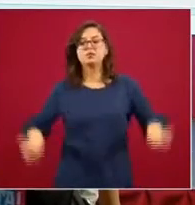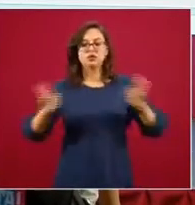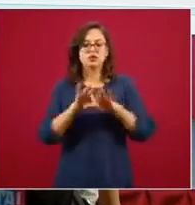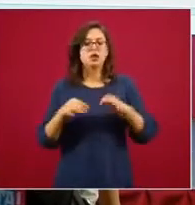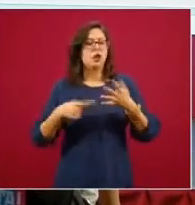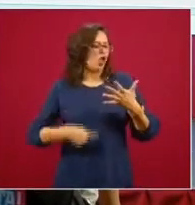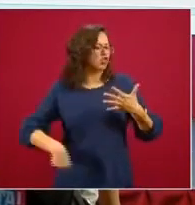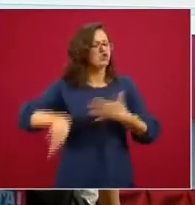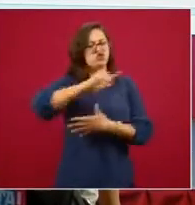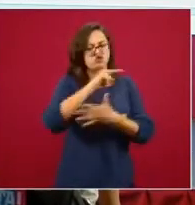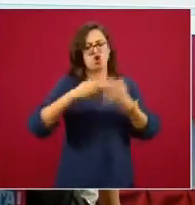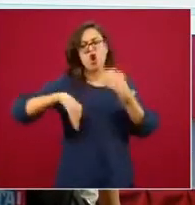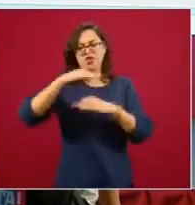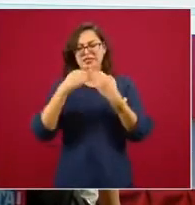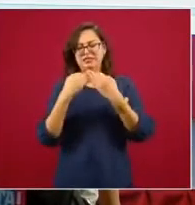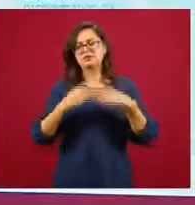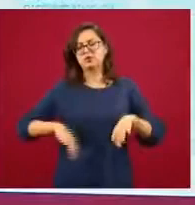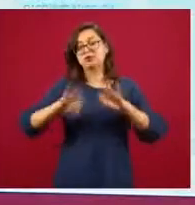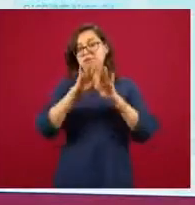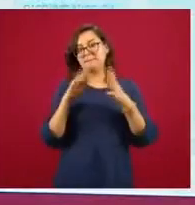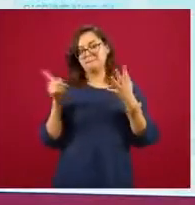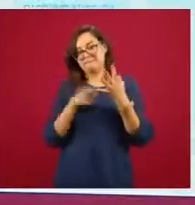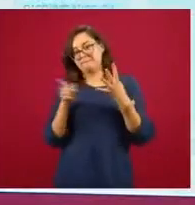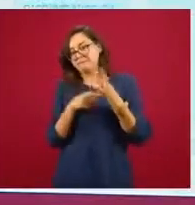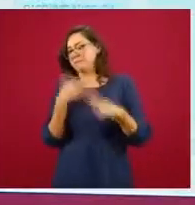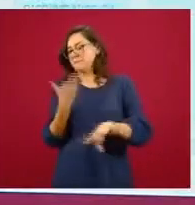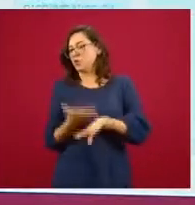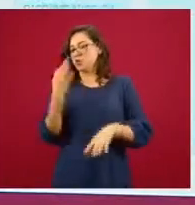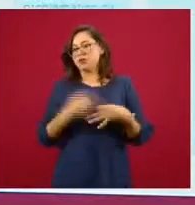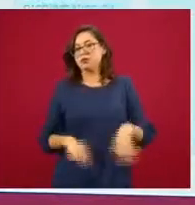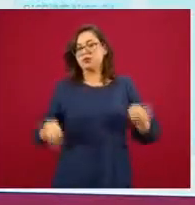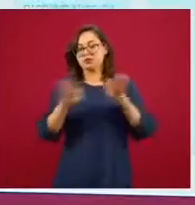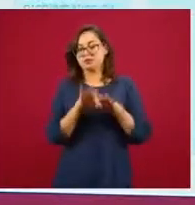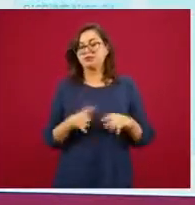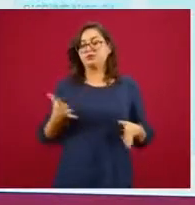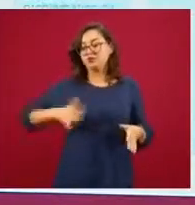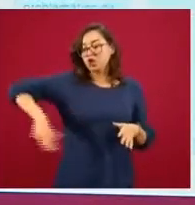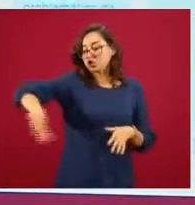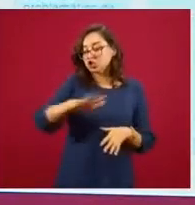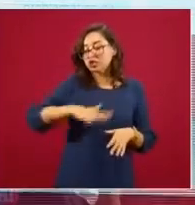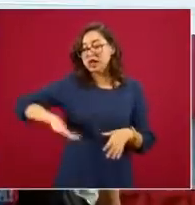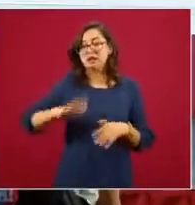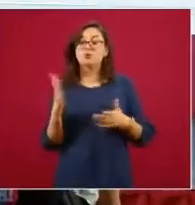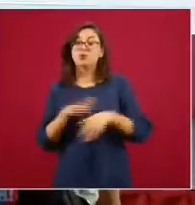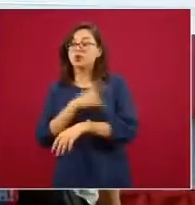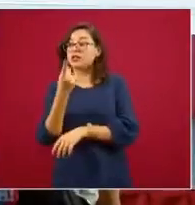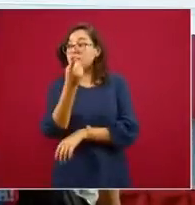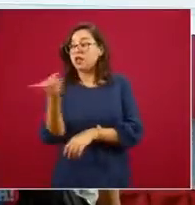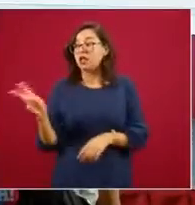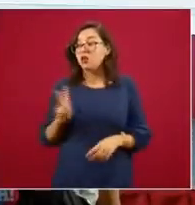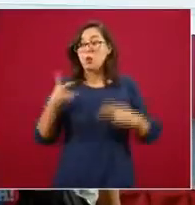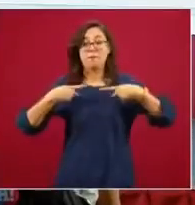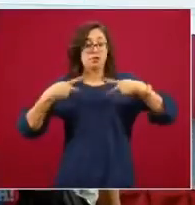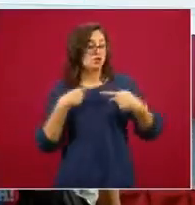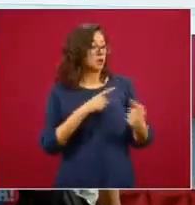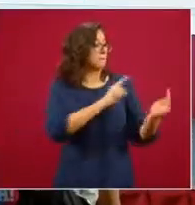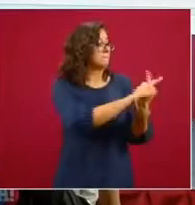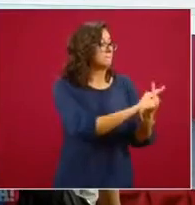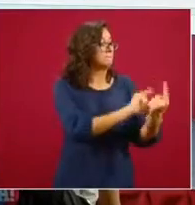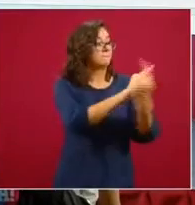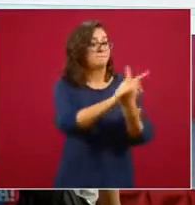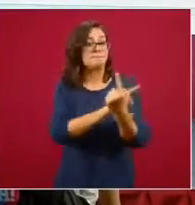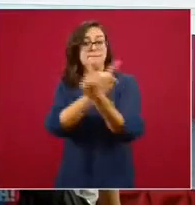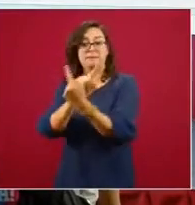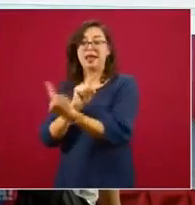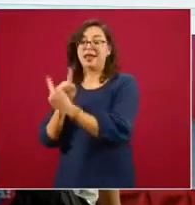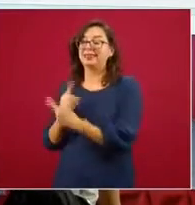todas son importantes, pero esta es crucial porque esta implica ya el contacto directo con la gente. Tienen que tener un